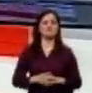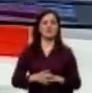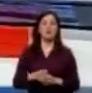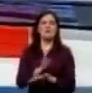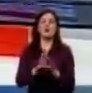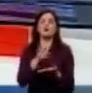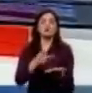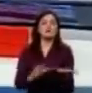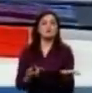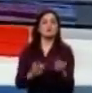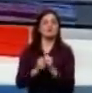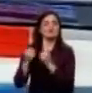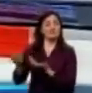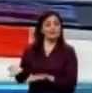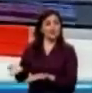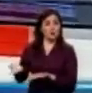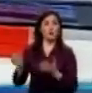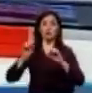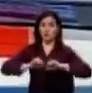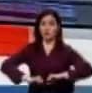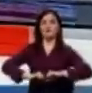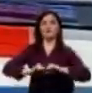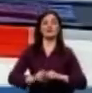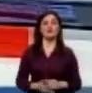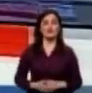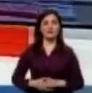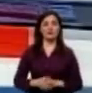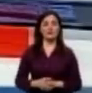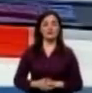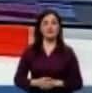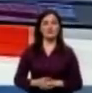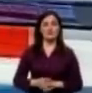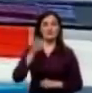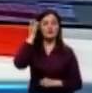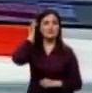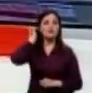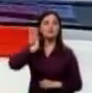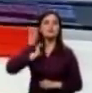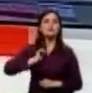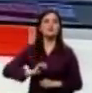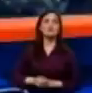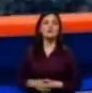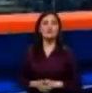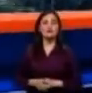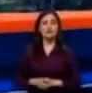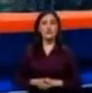qué sucede en su barrio a través de nuestro correo electrónico. Ahí lo tiene, de primera mano, @teleamazonas.com.